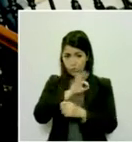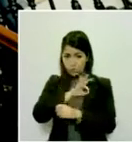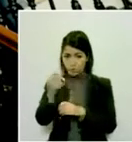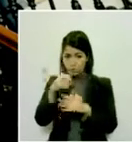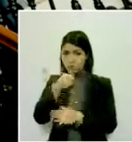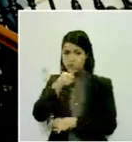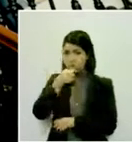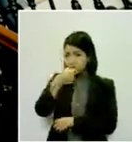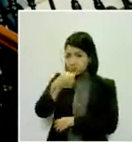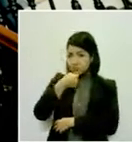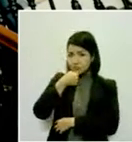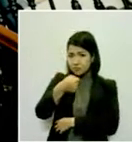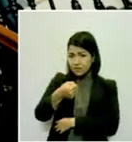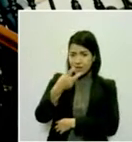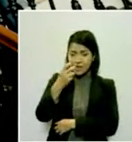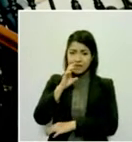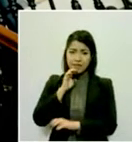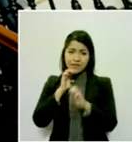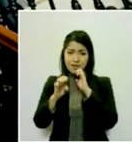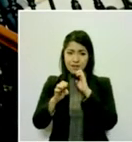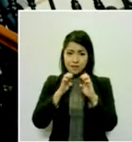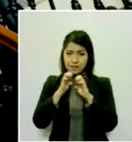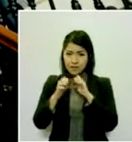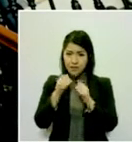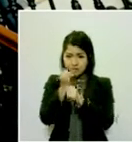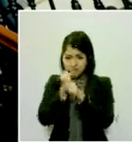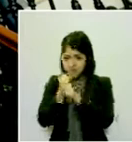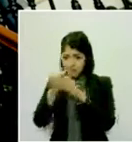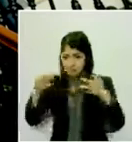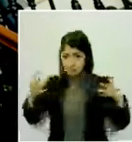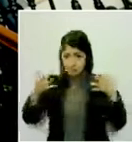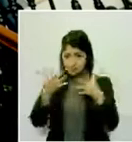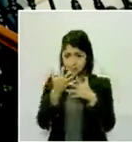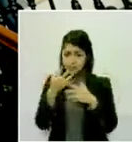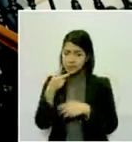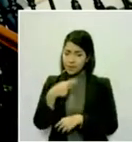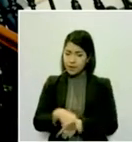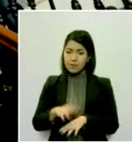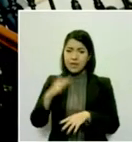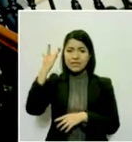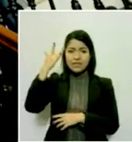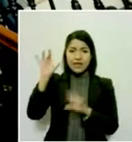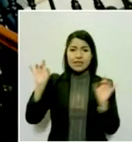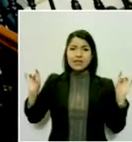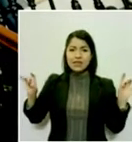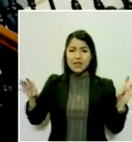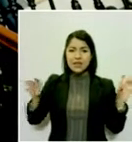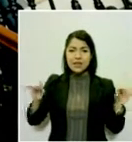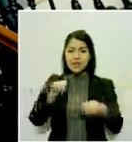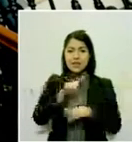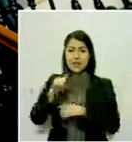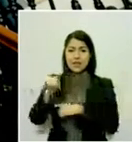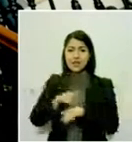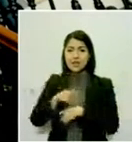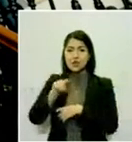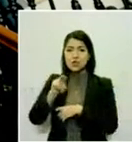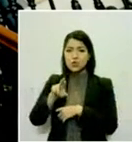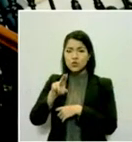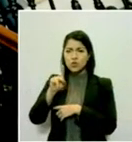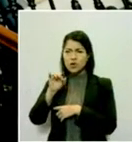hacer un reportaje de esos medios de comunicaciones que hacen investigación. En San Ángel, Surumucapio, es en San